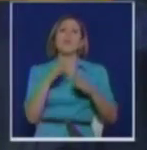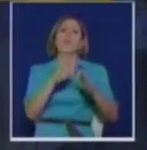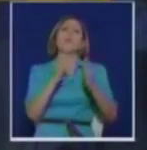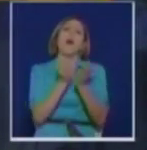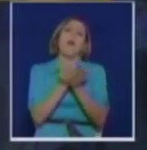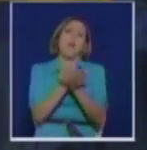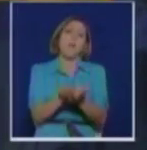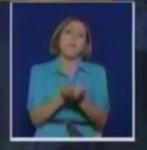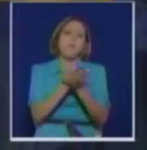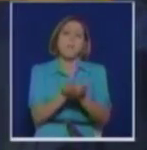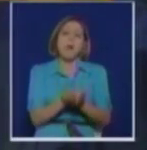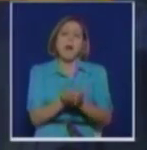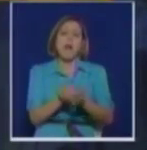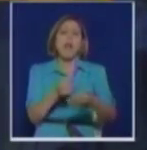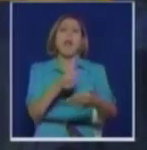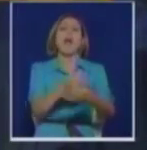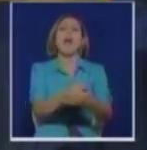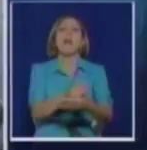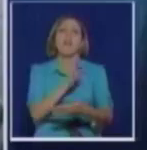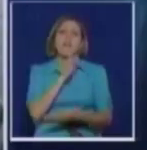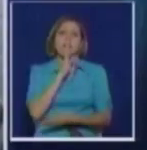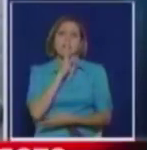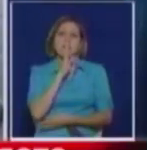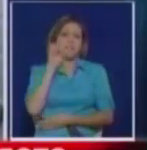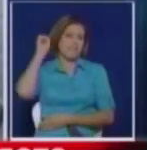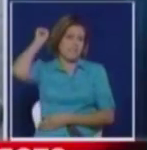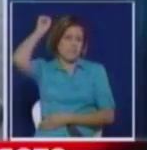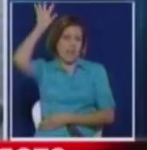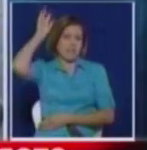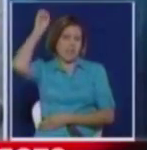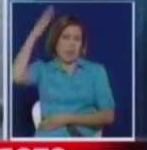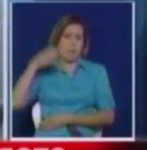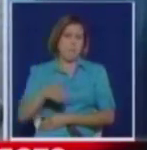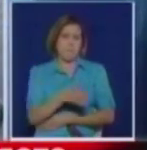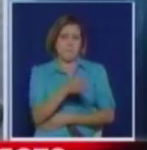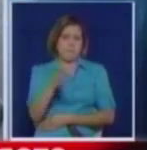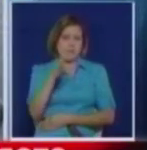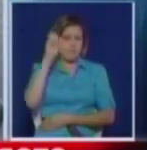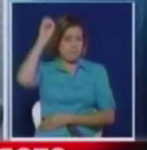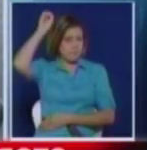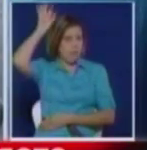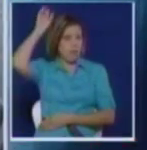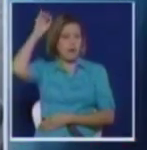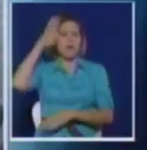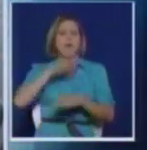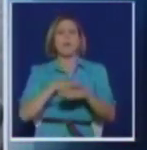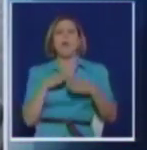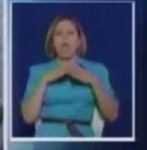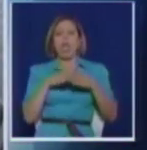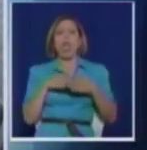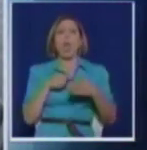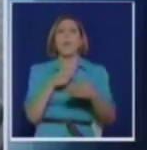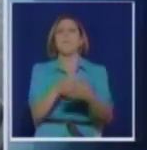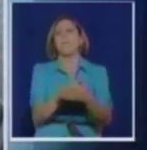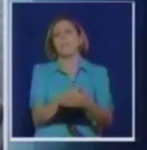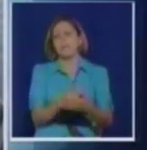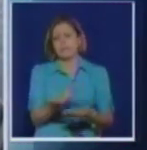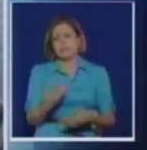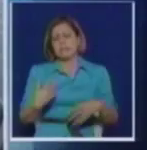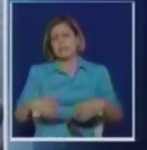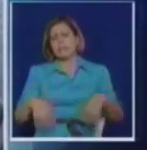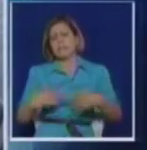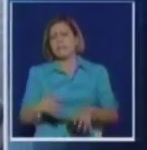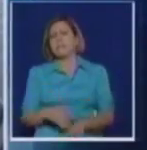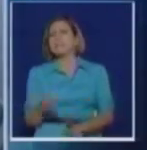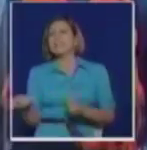embarcación colisionara contra una ballena. Una ballena habría sido la causa del choque de esta embarcación a 3 millas al noreste